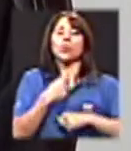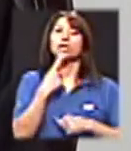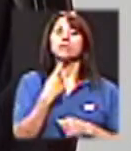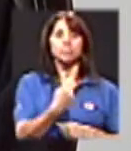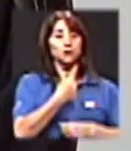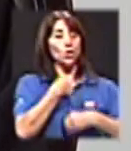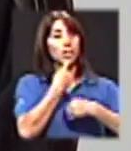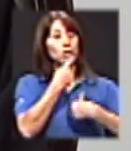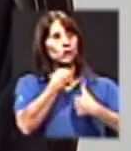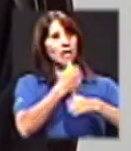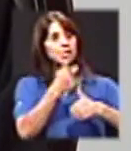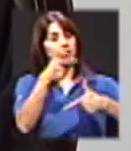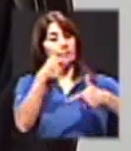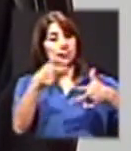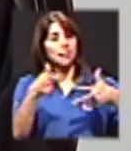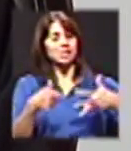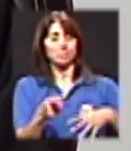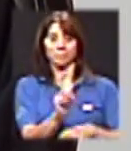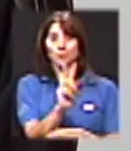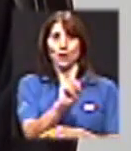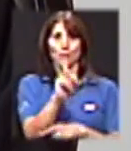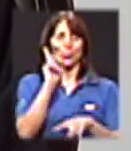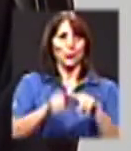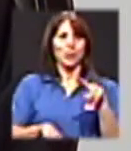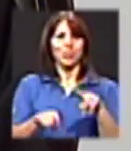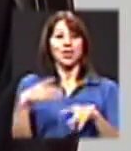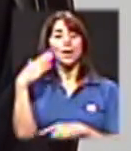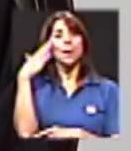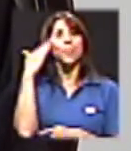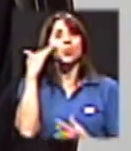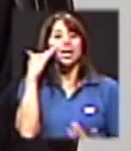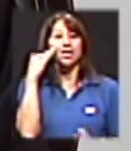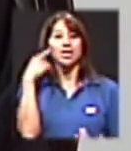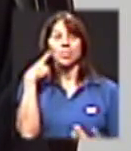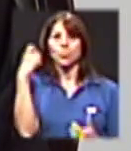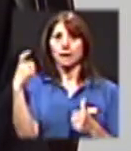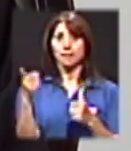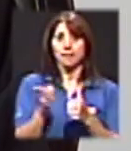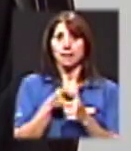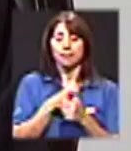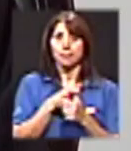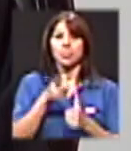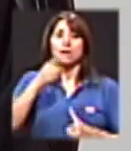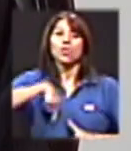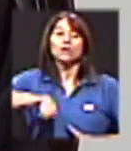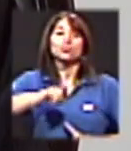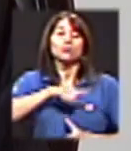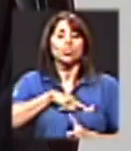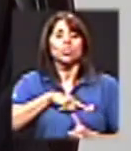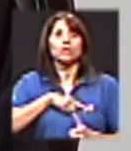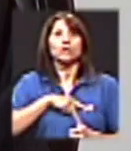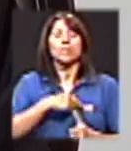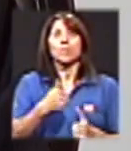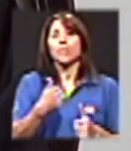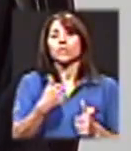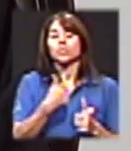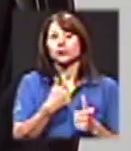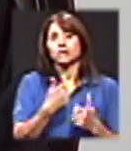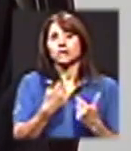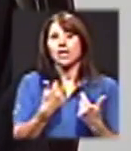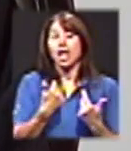así, pum, plum, porque lo cierto es que primero vamos a tener una asamblea legislativa